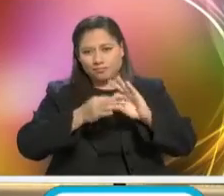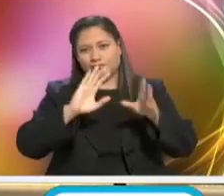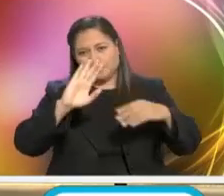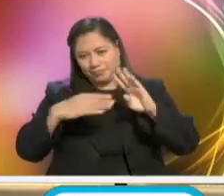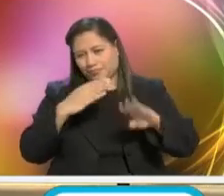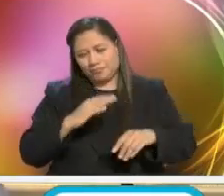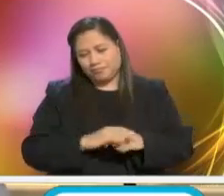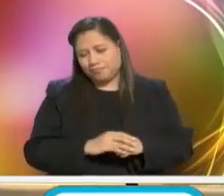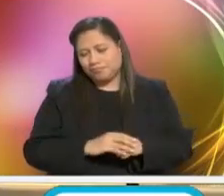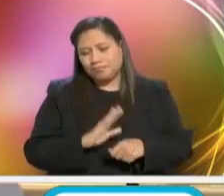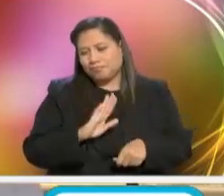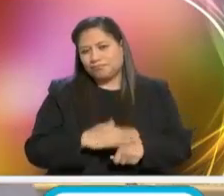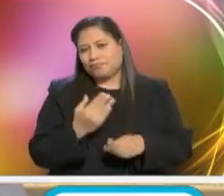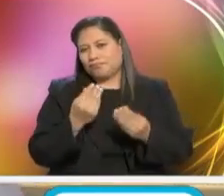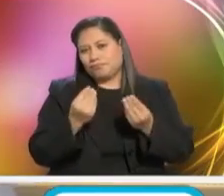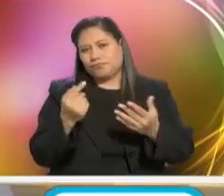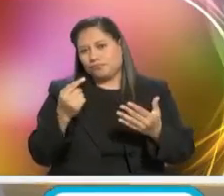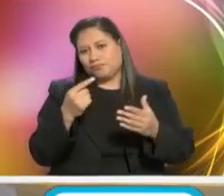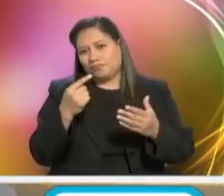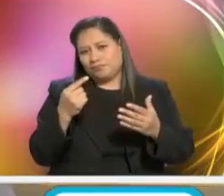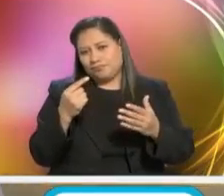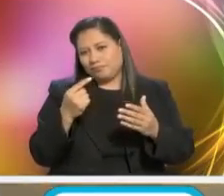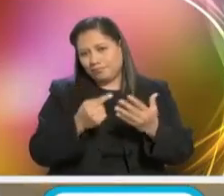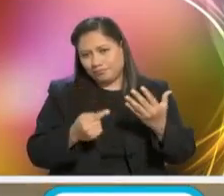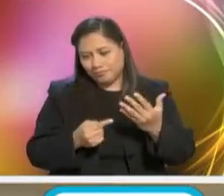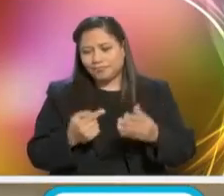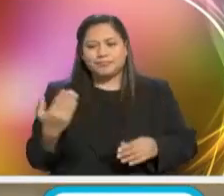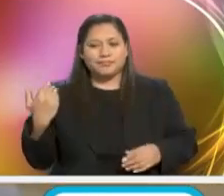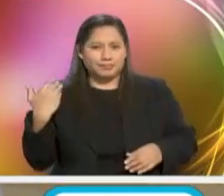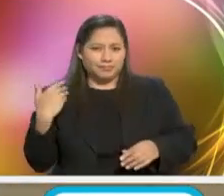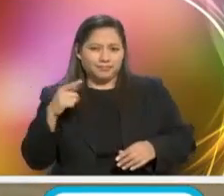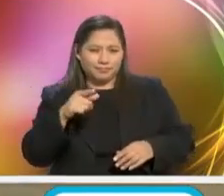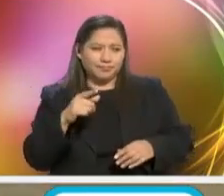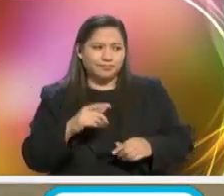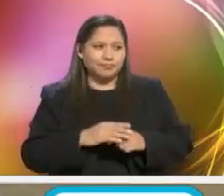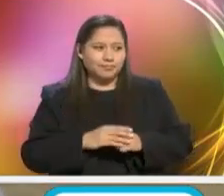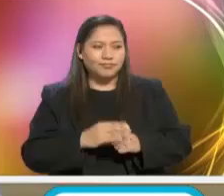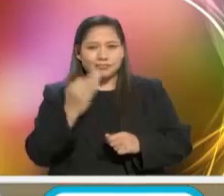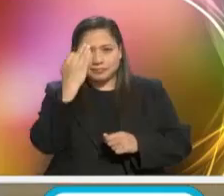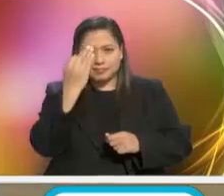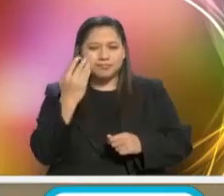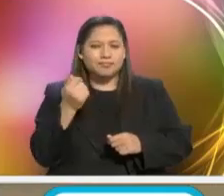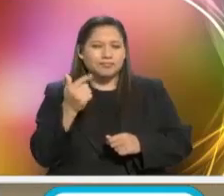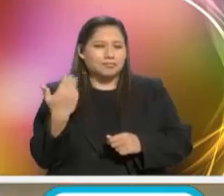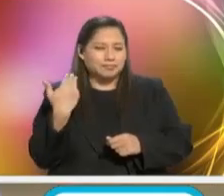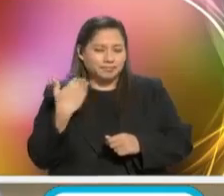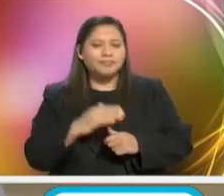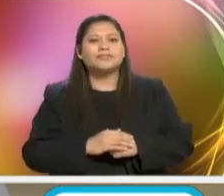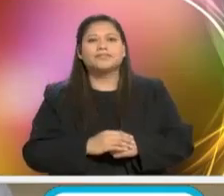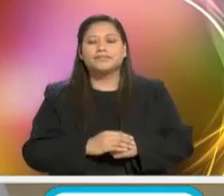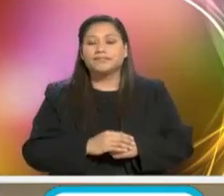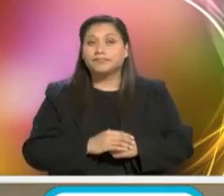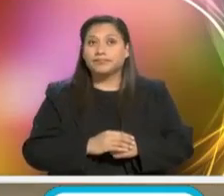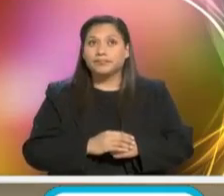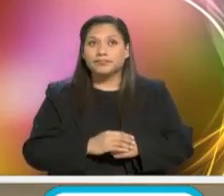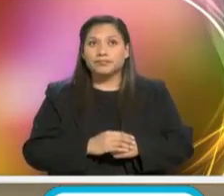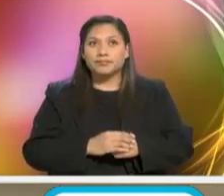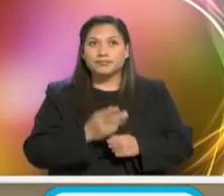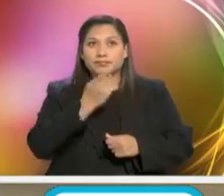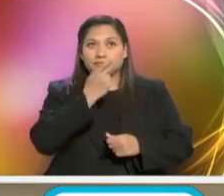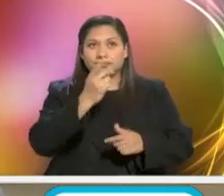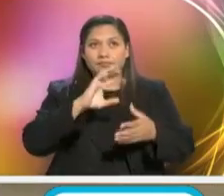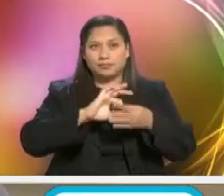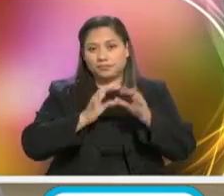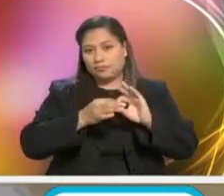razones. Claro que eso solamente en la época muy, muy contemporánea, bueno, es decir, en tiempos muy, muy modernos, porque hay que decir que pues las